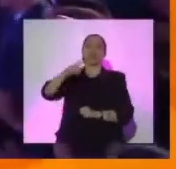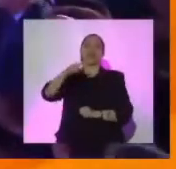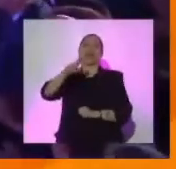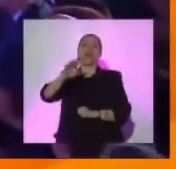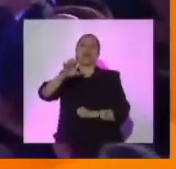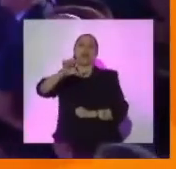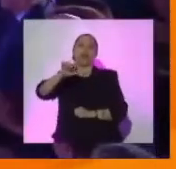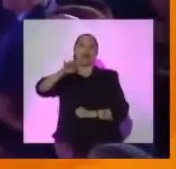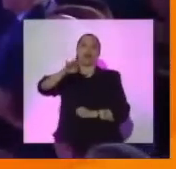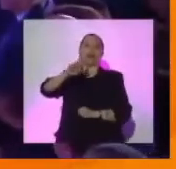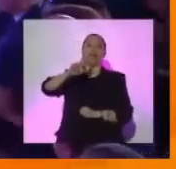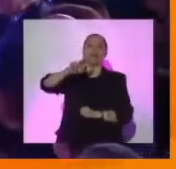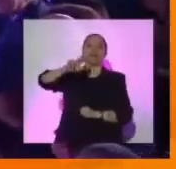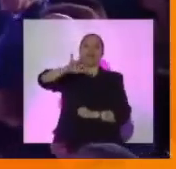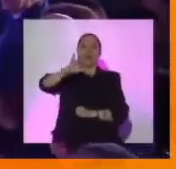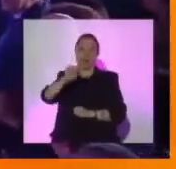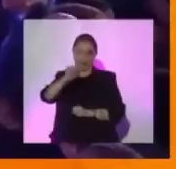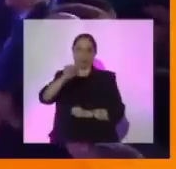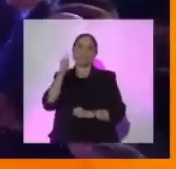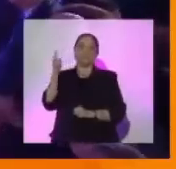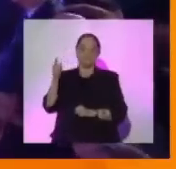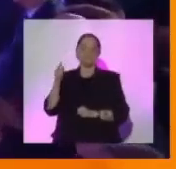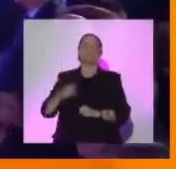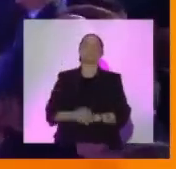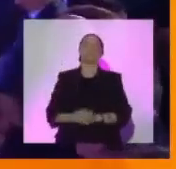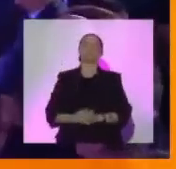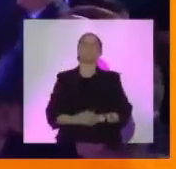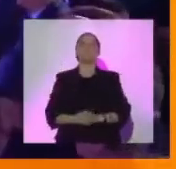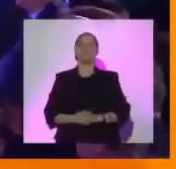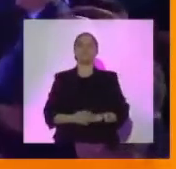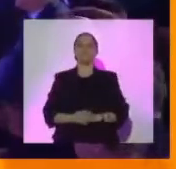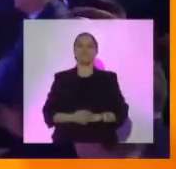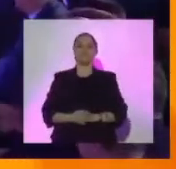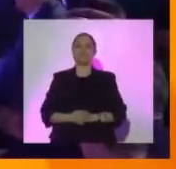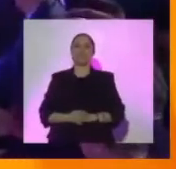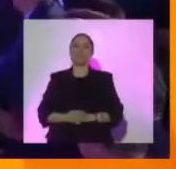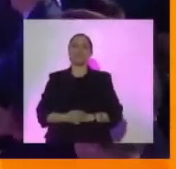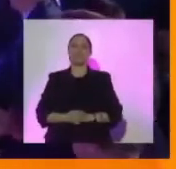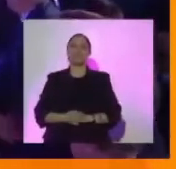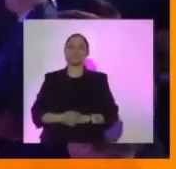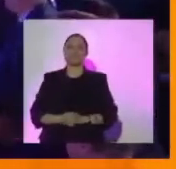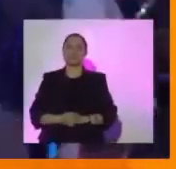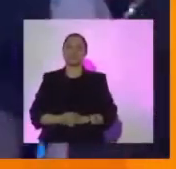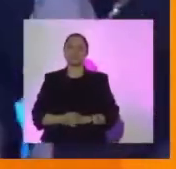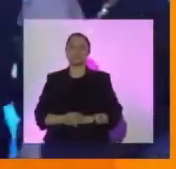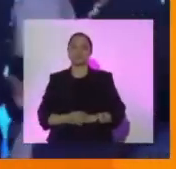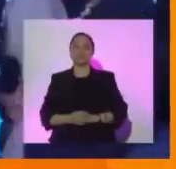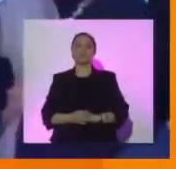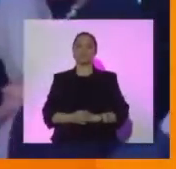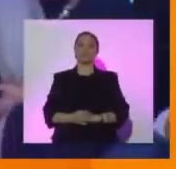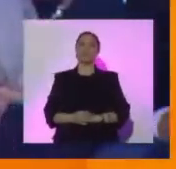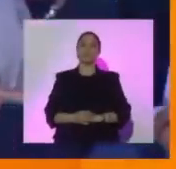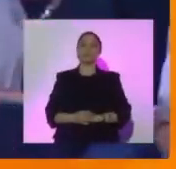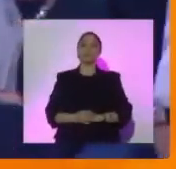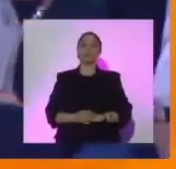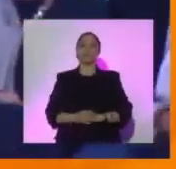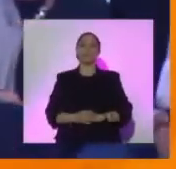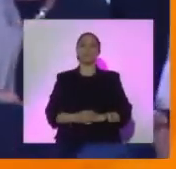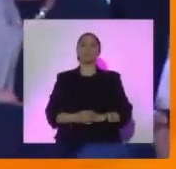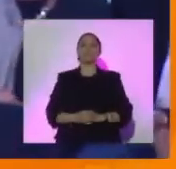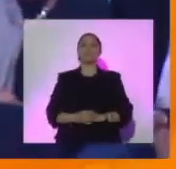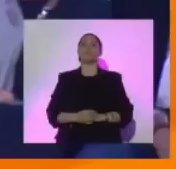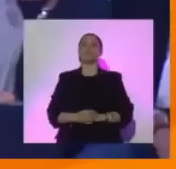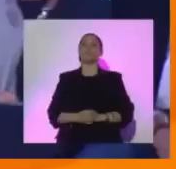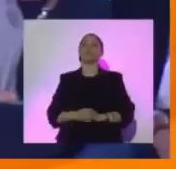construcción de un partido y estuvieron involucrados en la logística de del proceso electoral pero siempre se mantuvieron Un paso